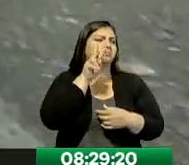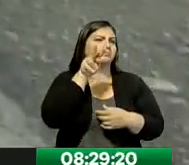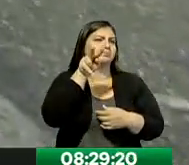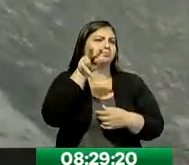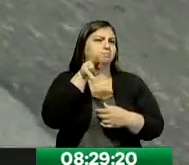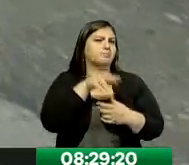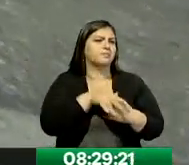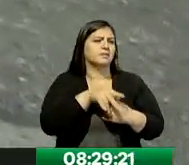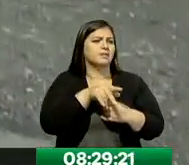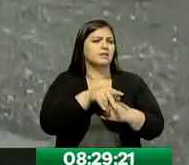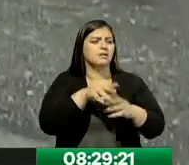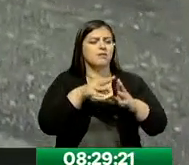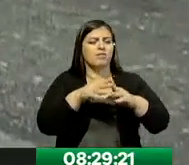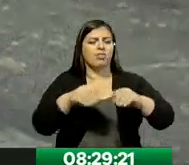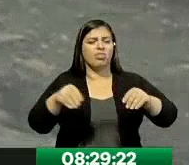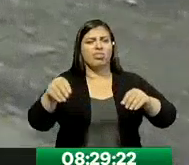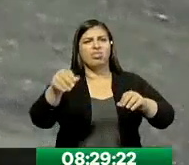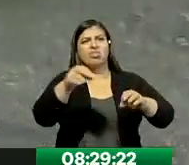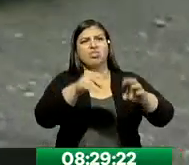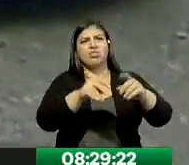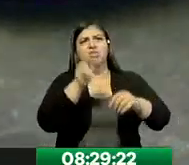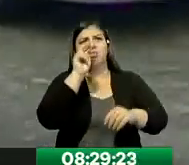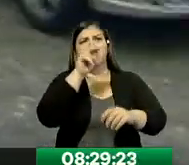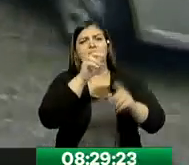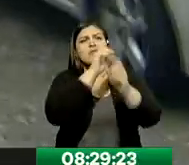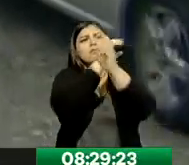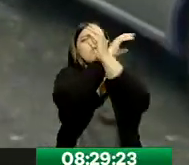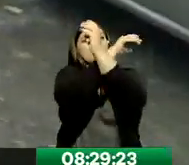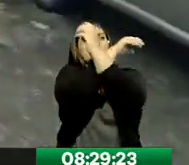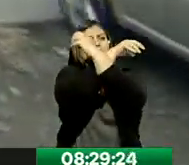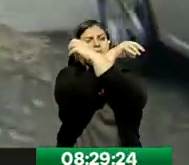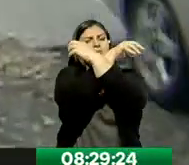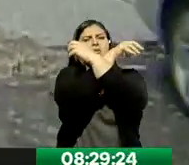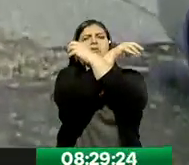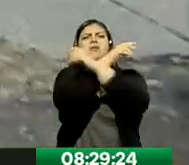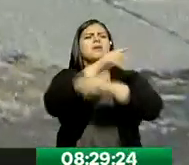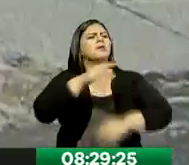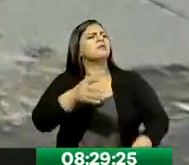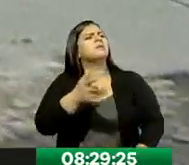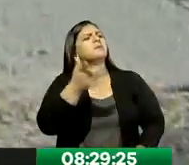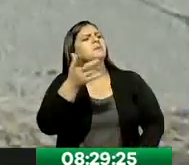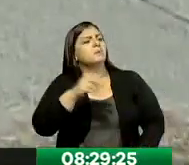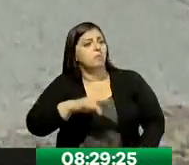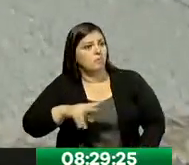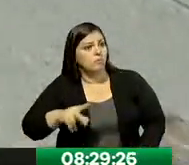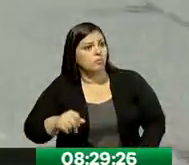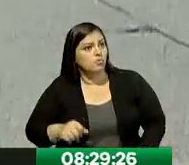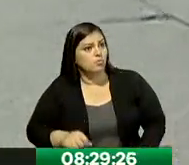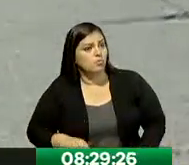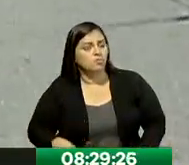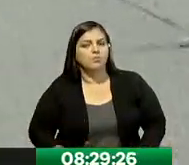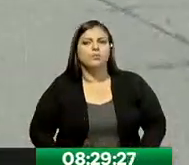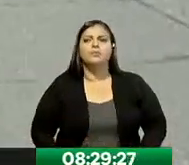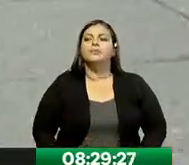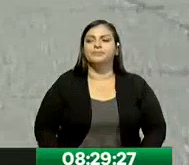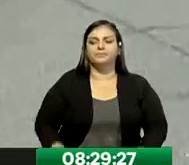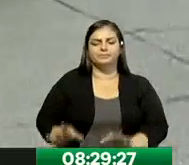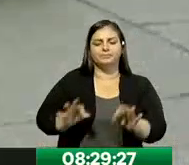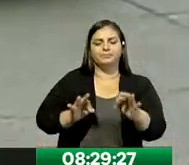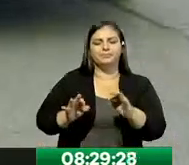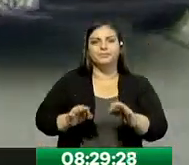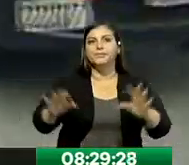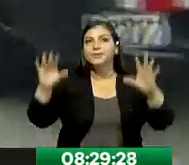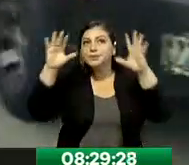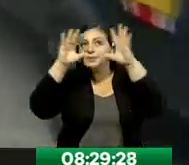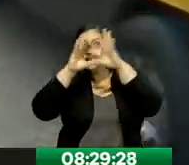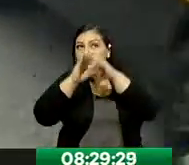de tierra, palmera, y ahí también van los pillos. ¿Qué es lo que pasa? O sea, lo que pasa es que como en la noche eso está tapado